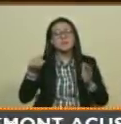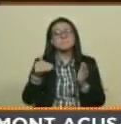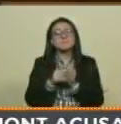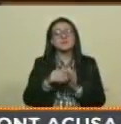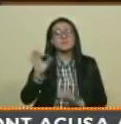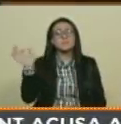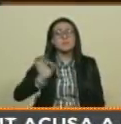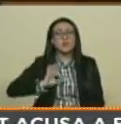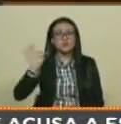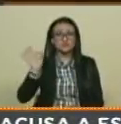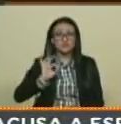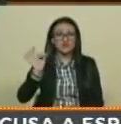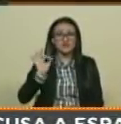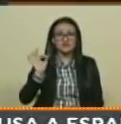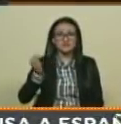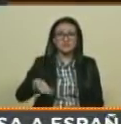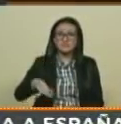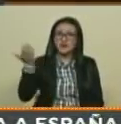10.000%.